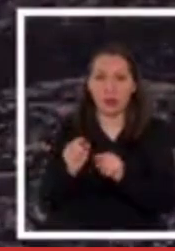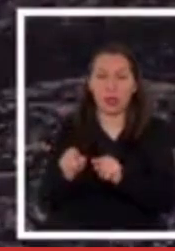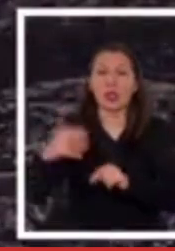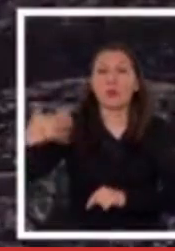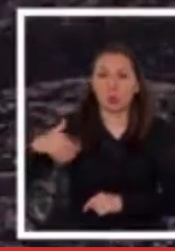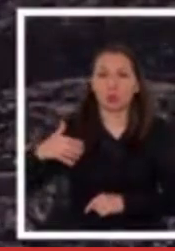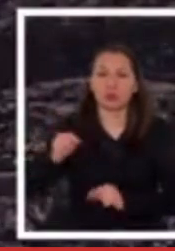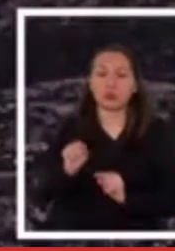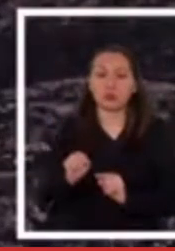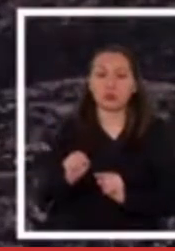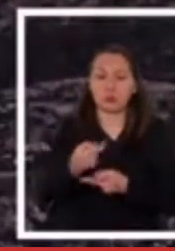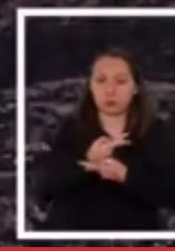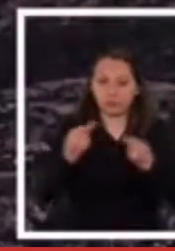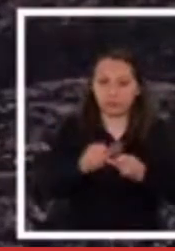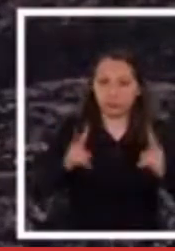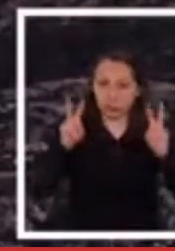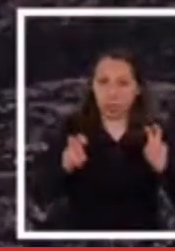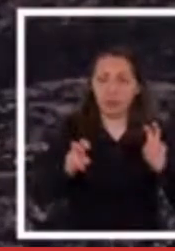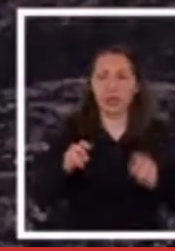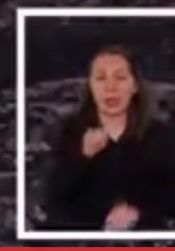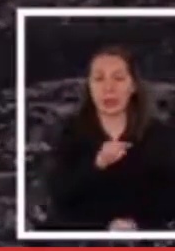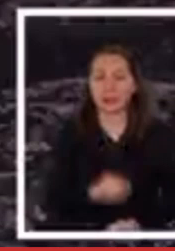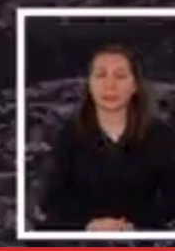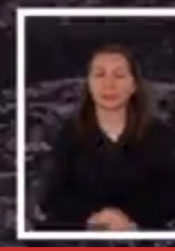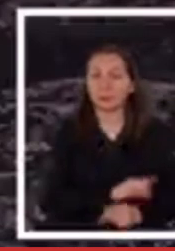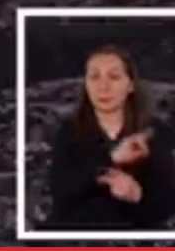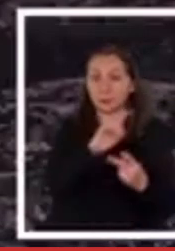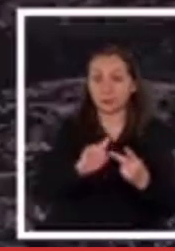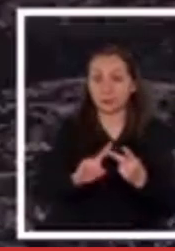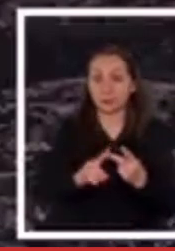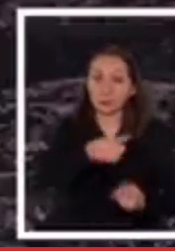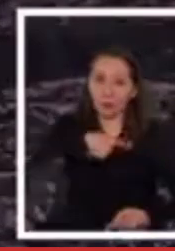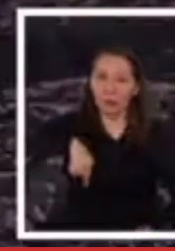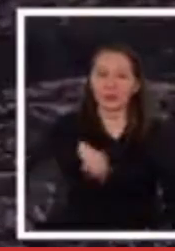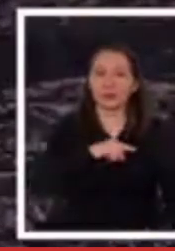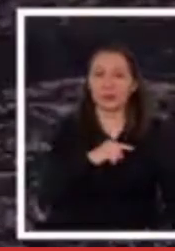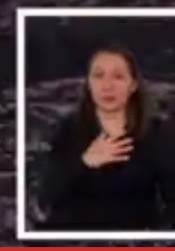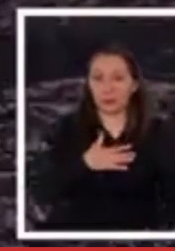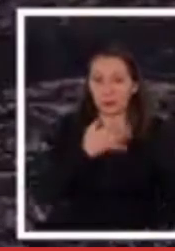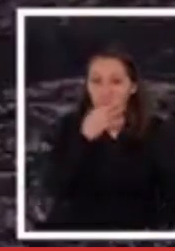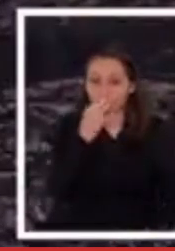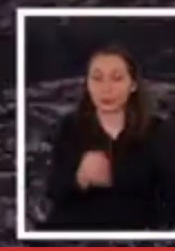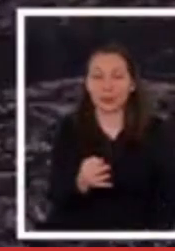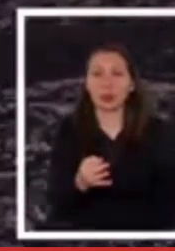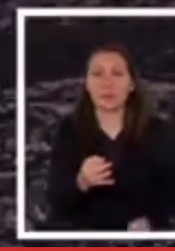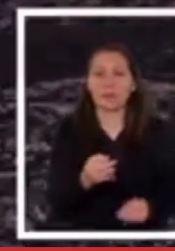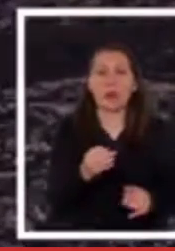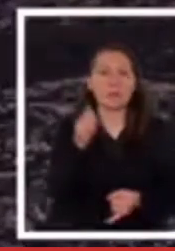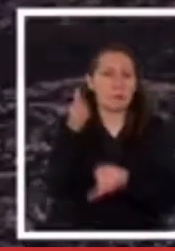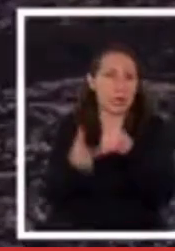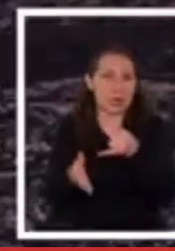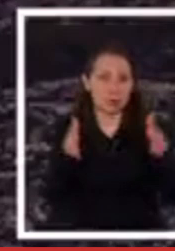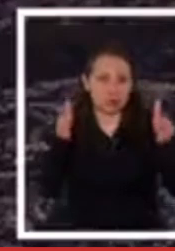importantes anuncios al respecto segundo nosotros como le he dicho no hemos dado un